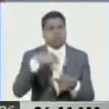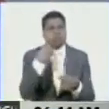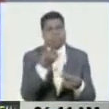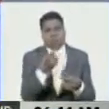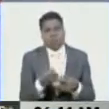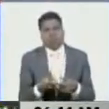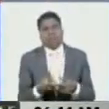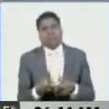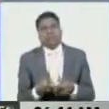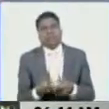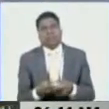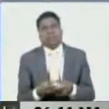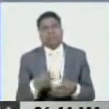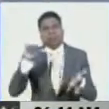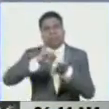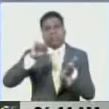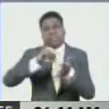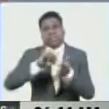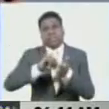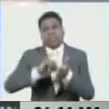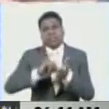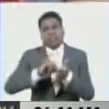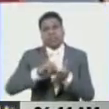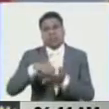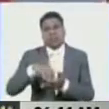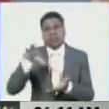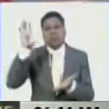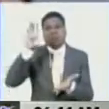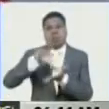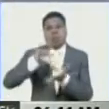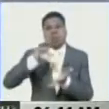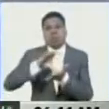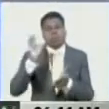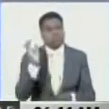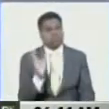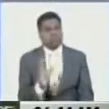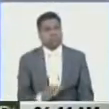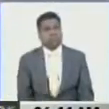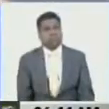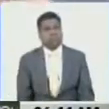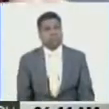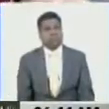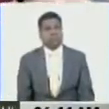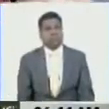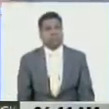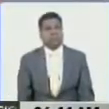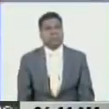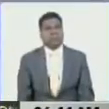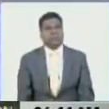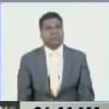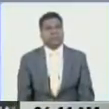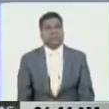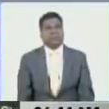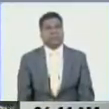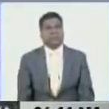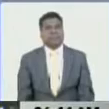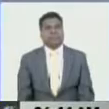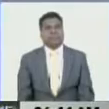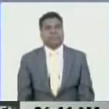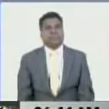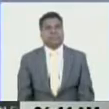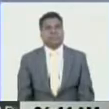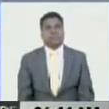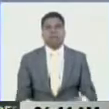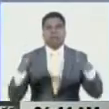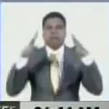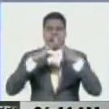se ubicó el epicentro de este ataque en Cúcuta. Entonces hubo el diseño de una política de casas de